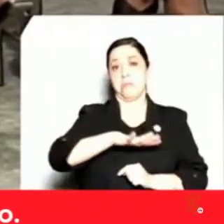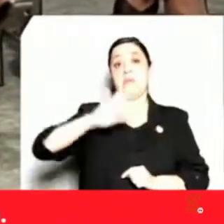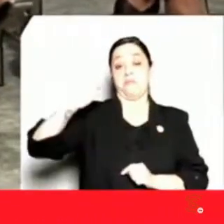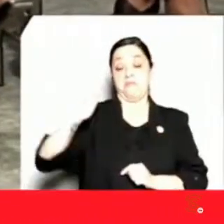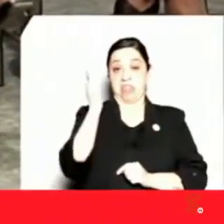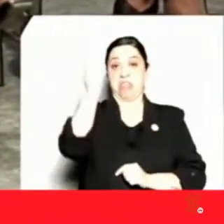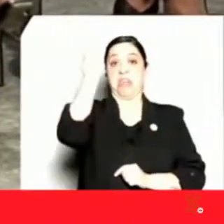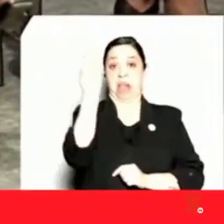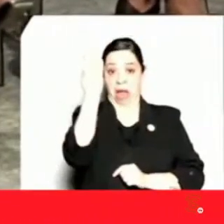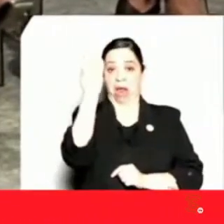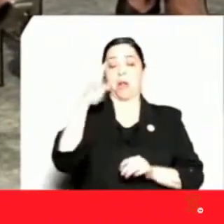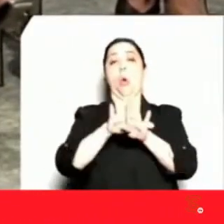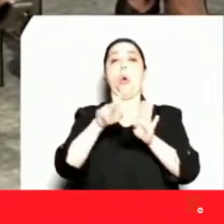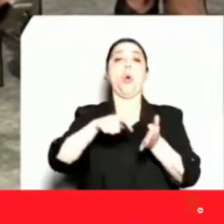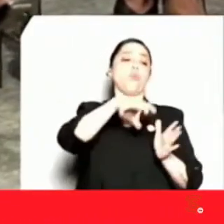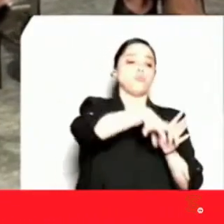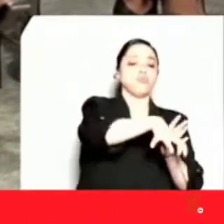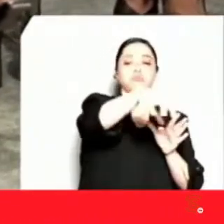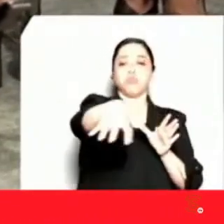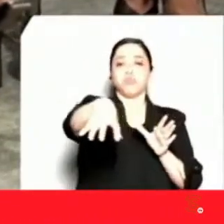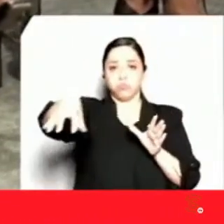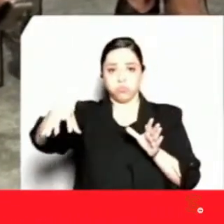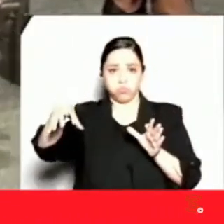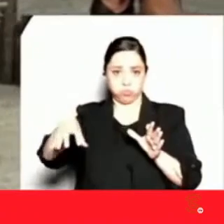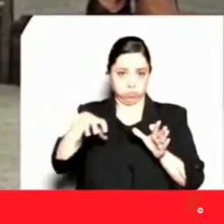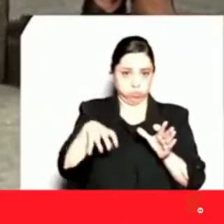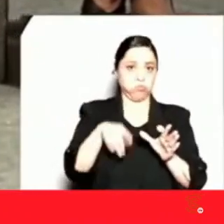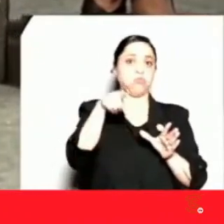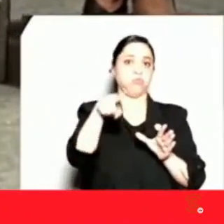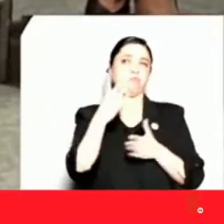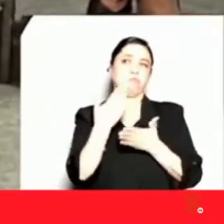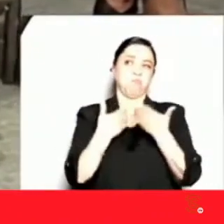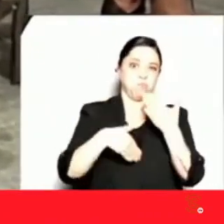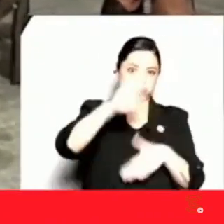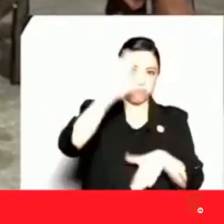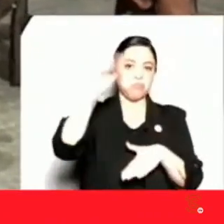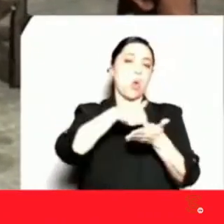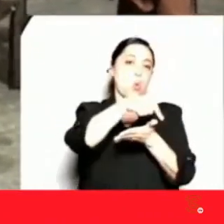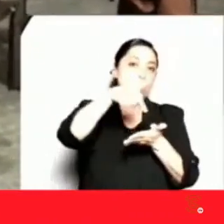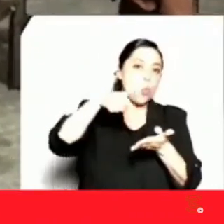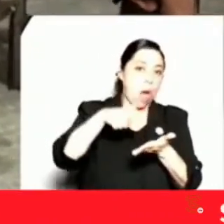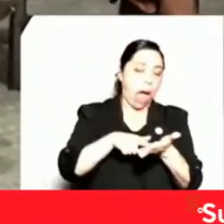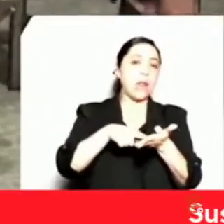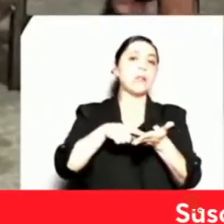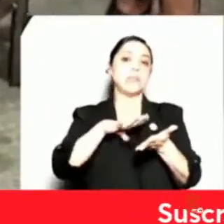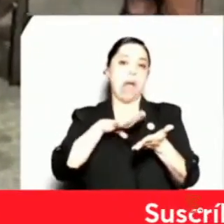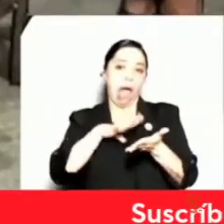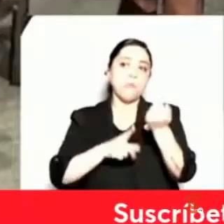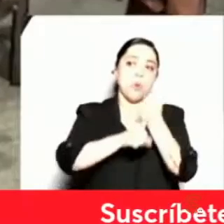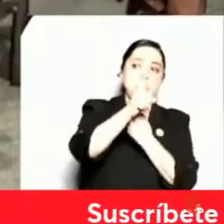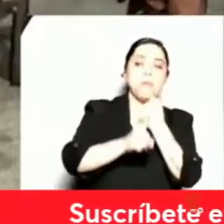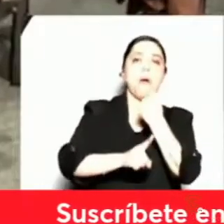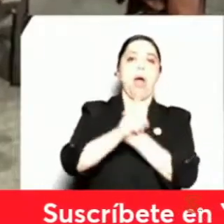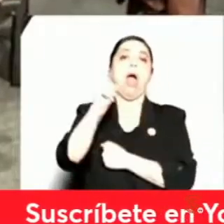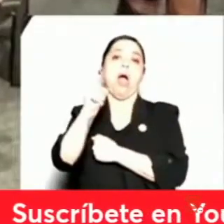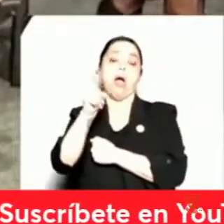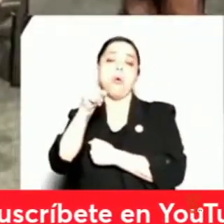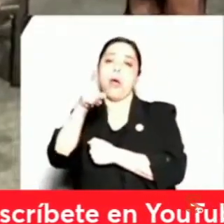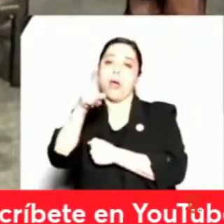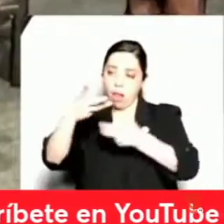nivel local, ha sido exitoso en lugares en donde hay problemática del agua.